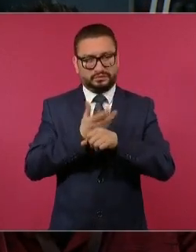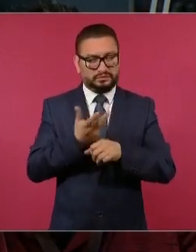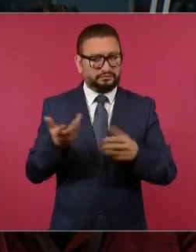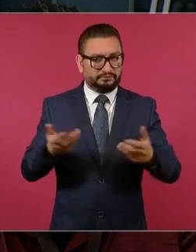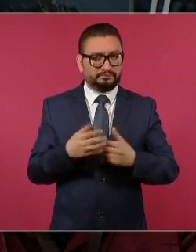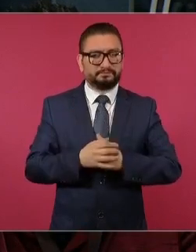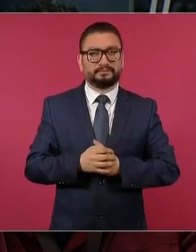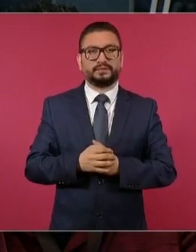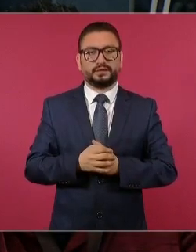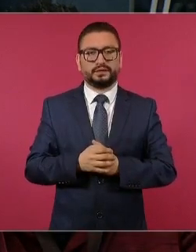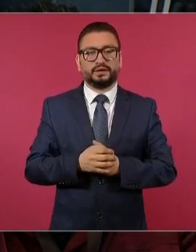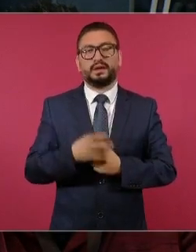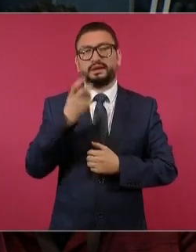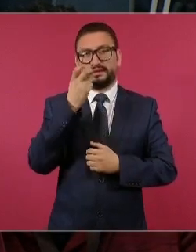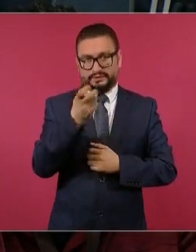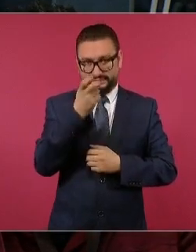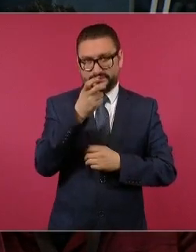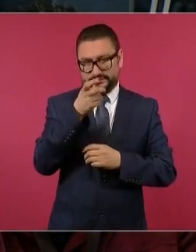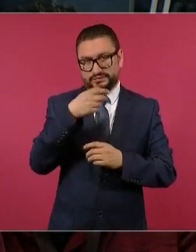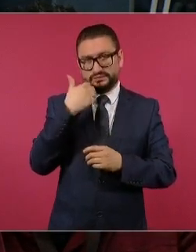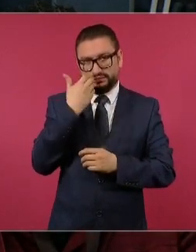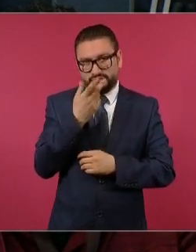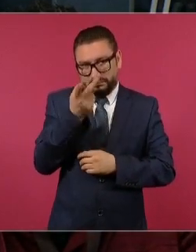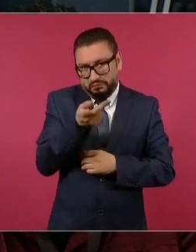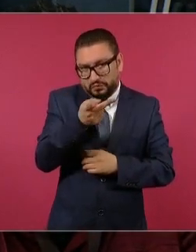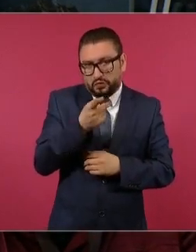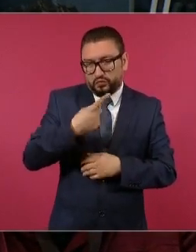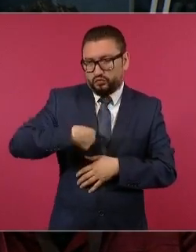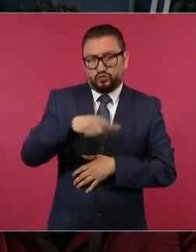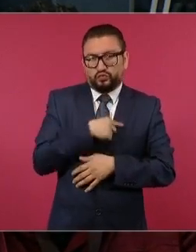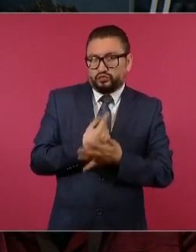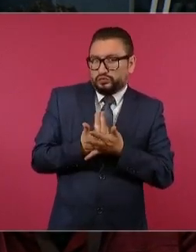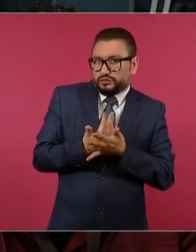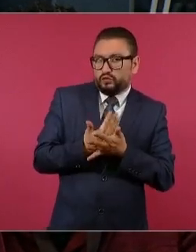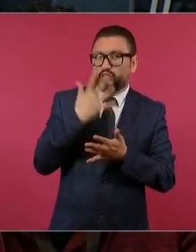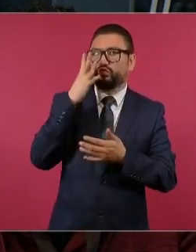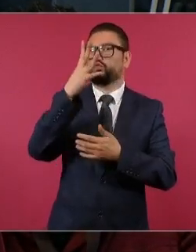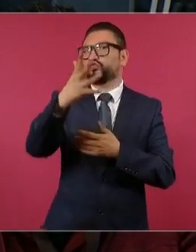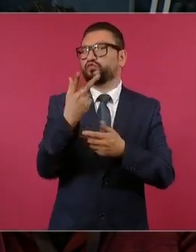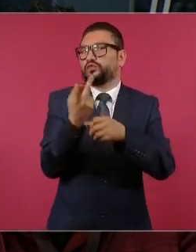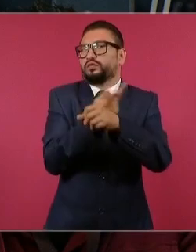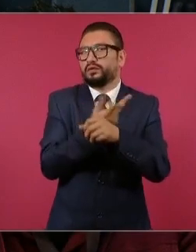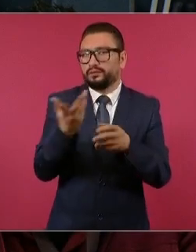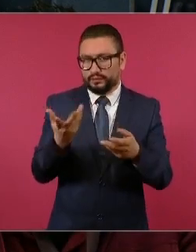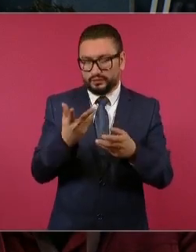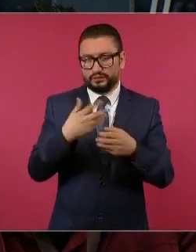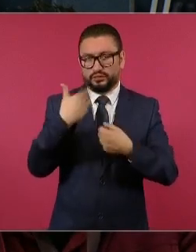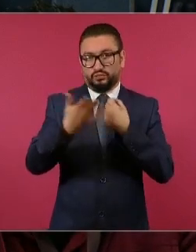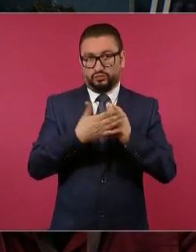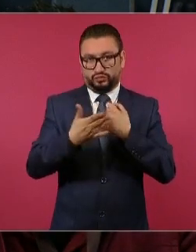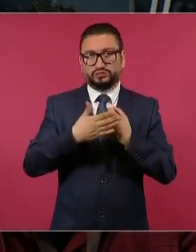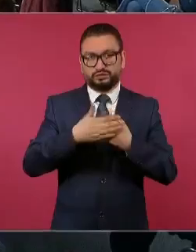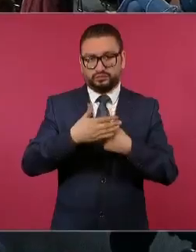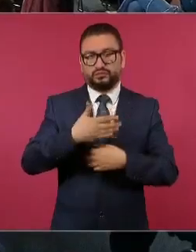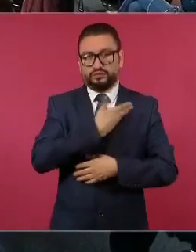Unidos? Y en ese sentido, bueno, ¿qué pudiéramos esperar en términos de resultados de la próxima